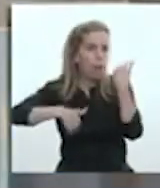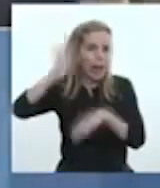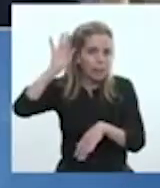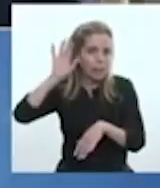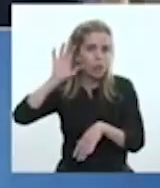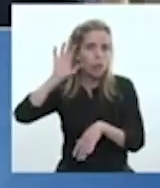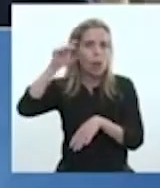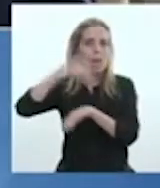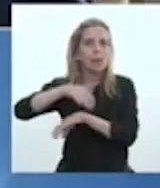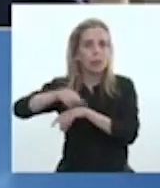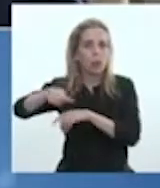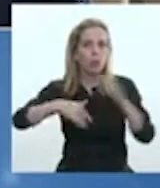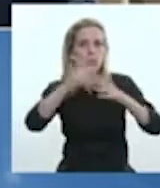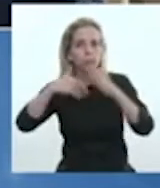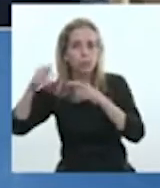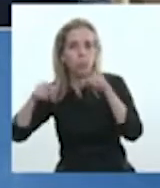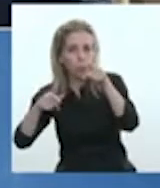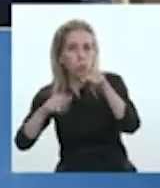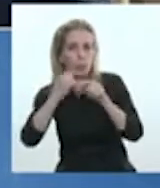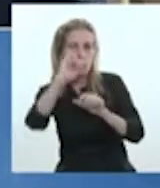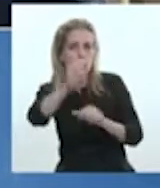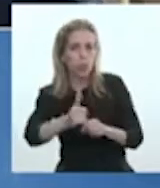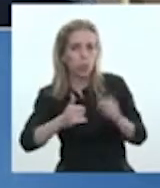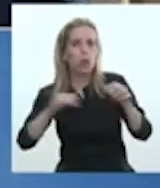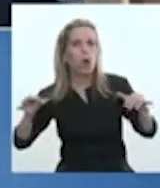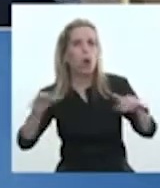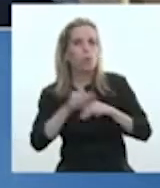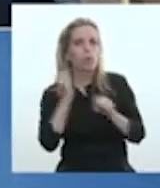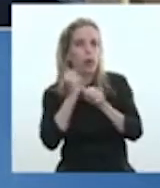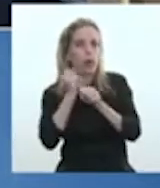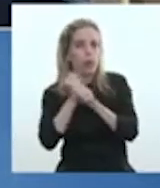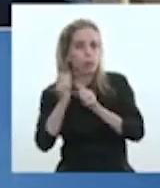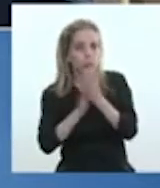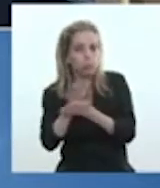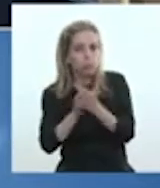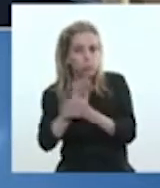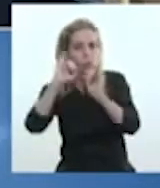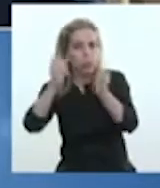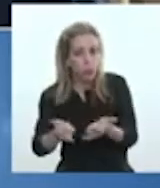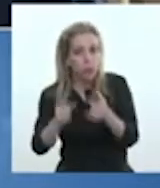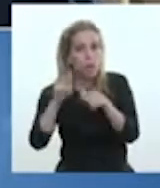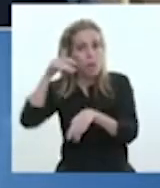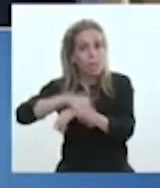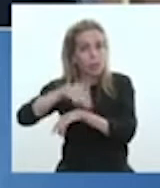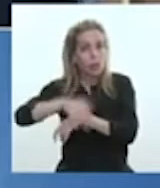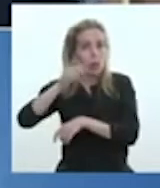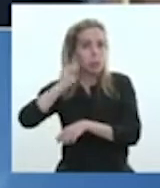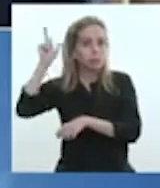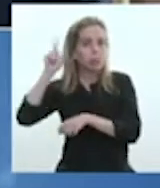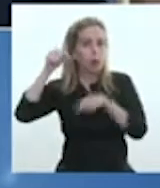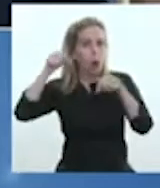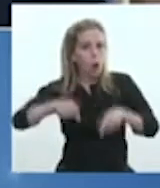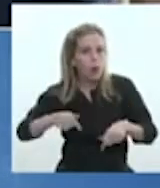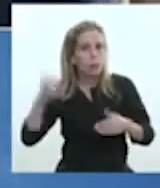y se comprometió a que lo íbamos a ir resolviendo lo fuimos resolviendo y hoy con un